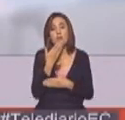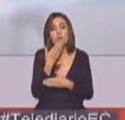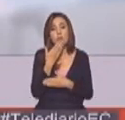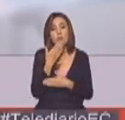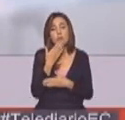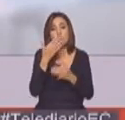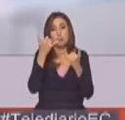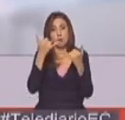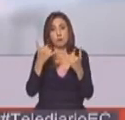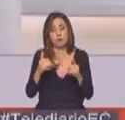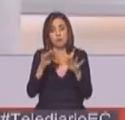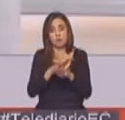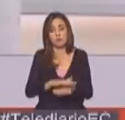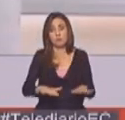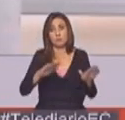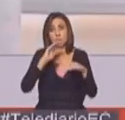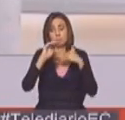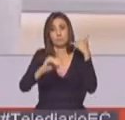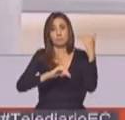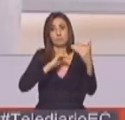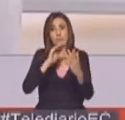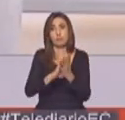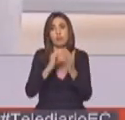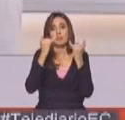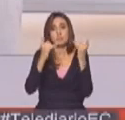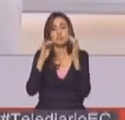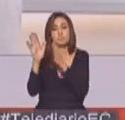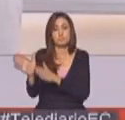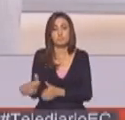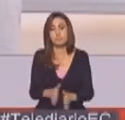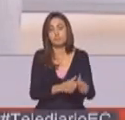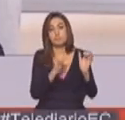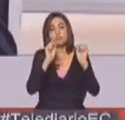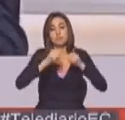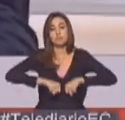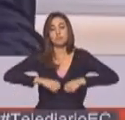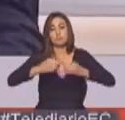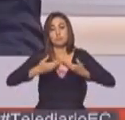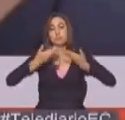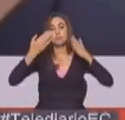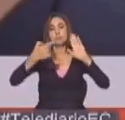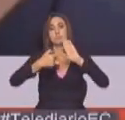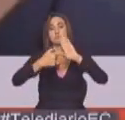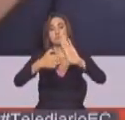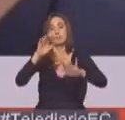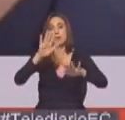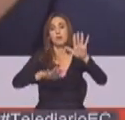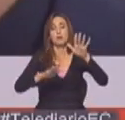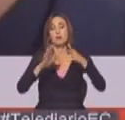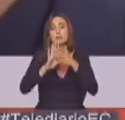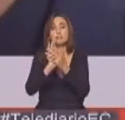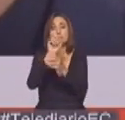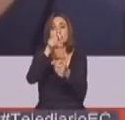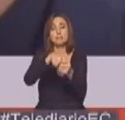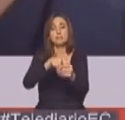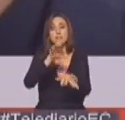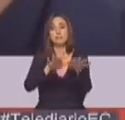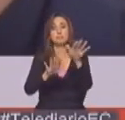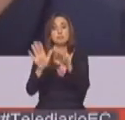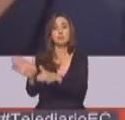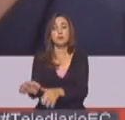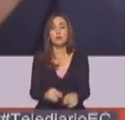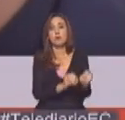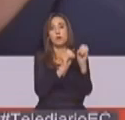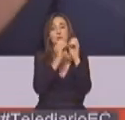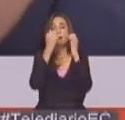actual consejo está procediendo a pocas semanas de haber asumido el cargo se dieron a conocer presuntas irregularidades en la inscripción de la candidatura del presidente del organismo